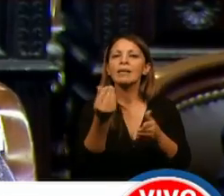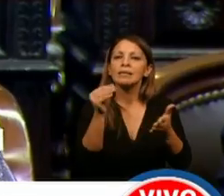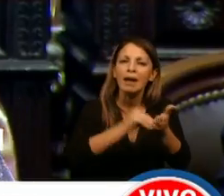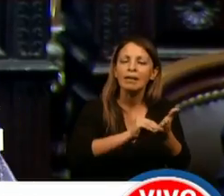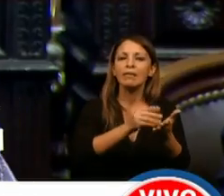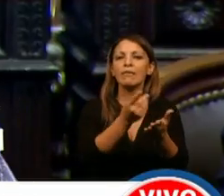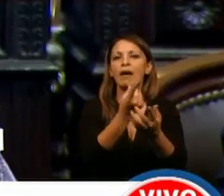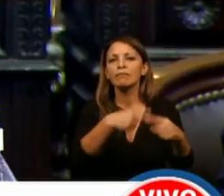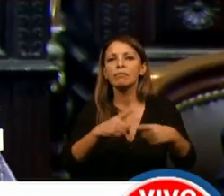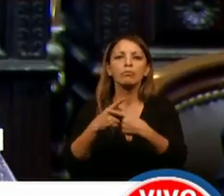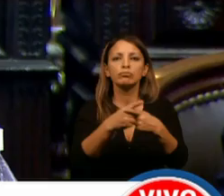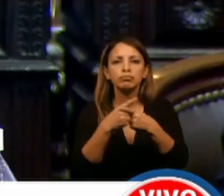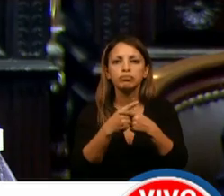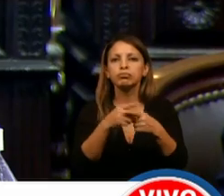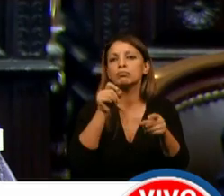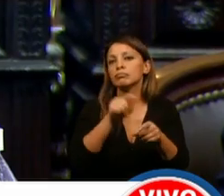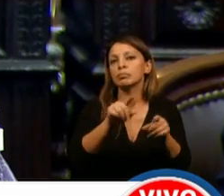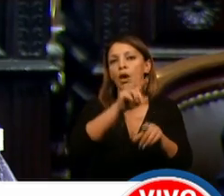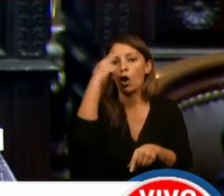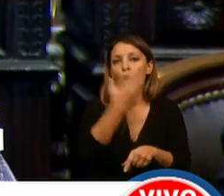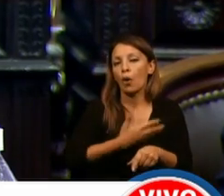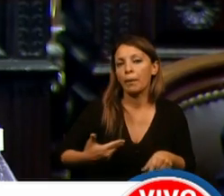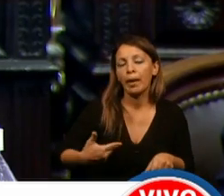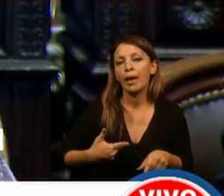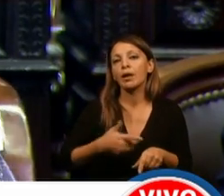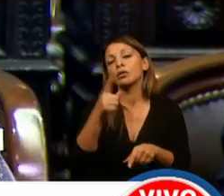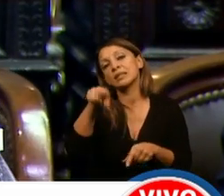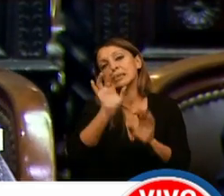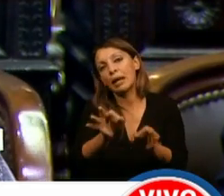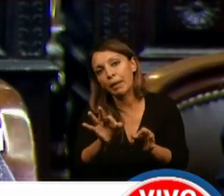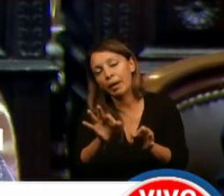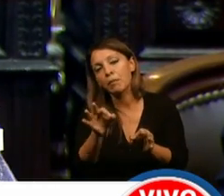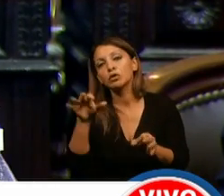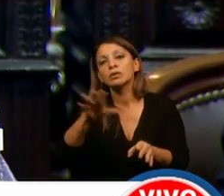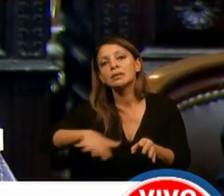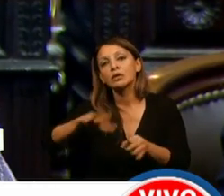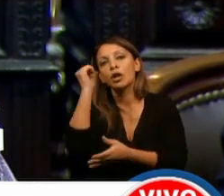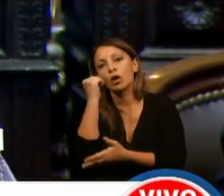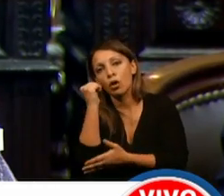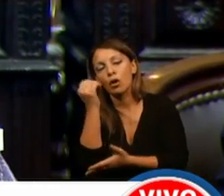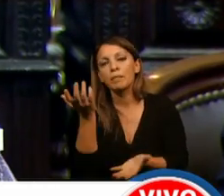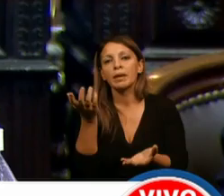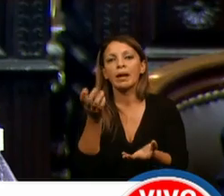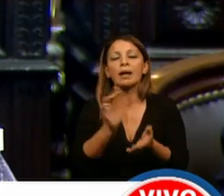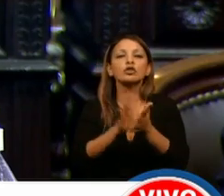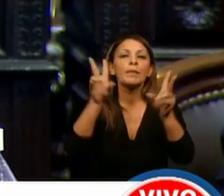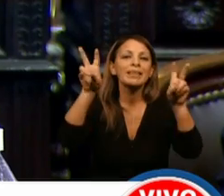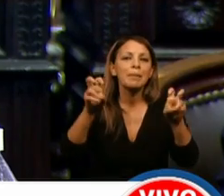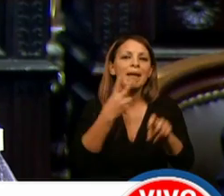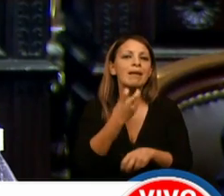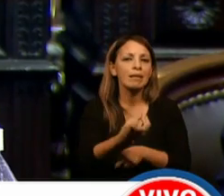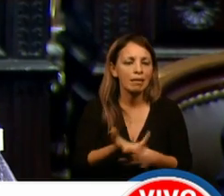discusión política que hay en el seno del gobierno nacional que ha trascendido entre el área económica y el tercer nivel de la energía